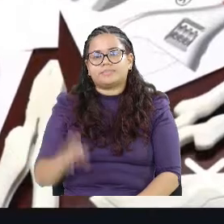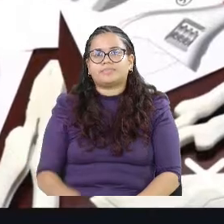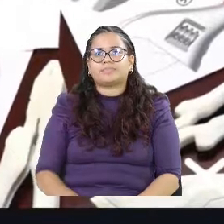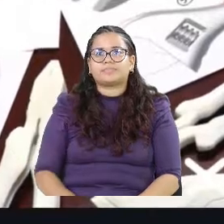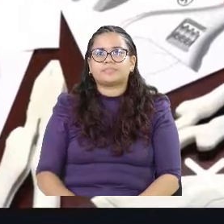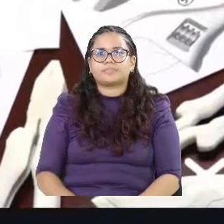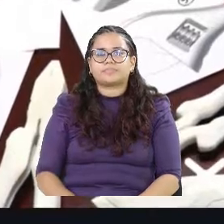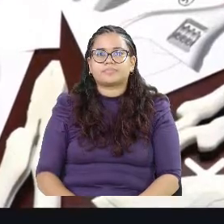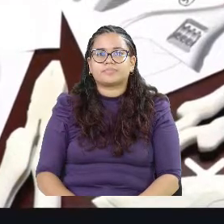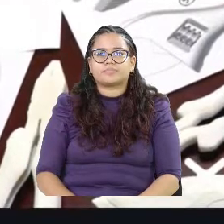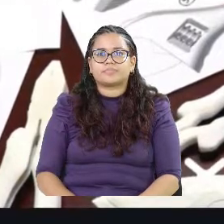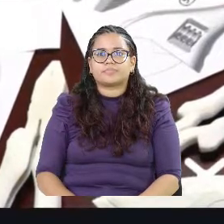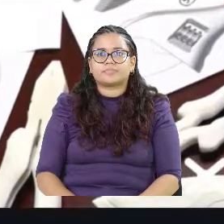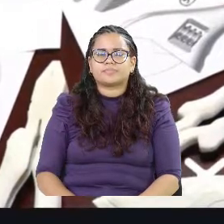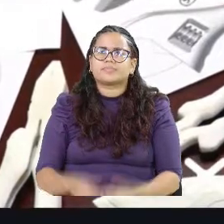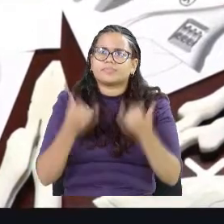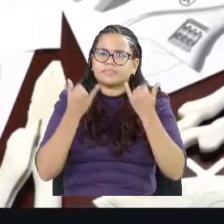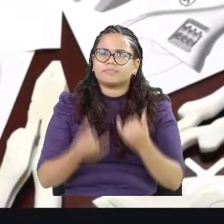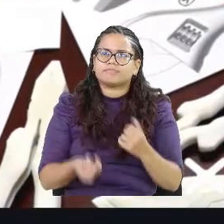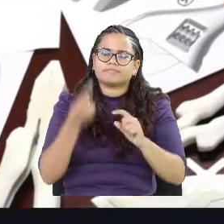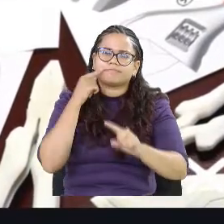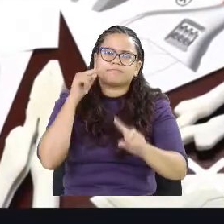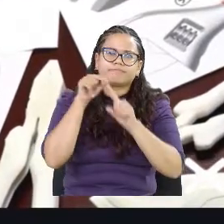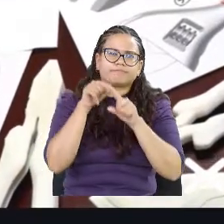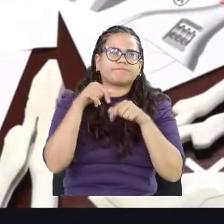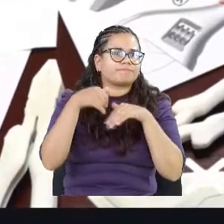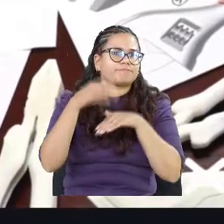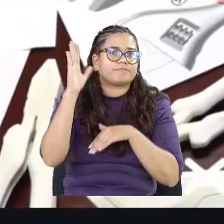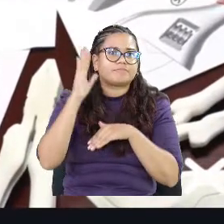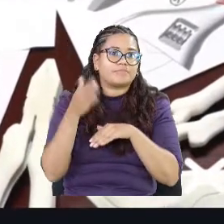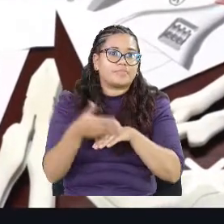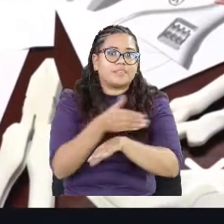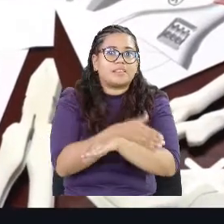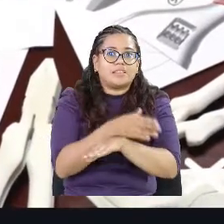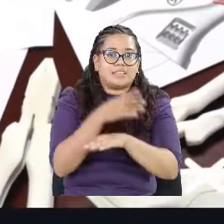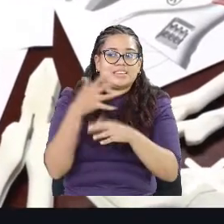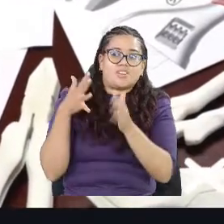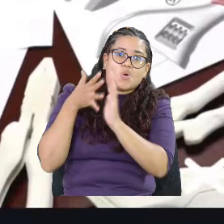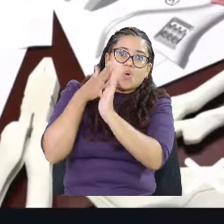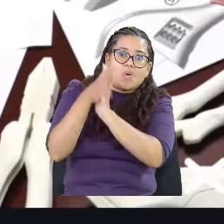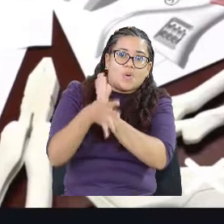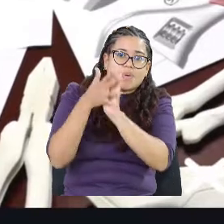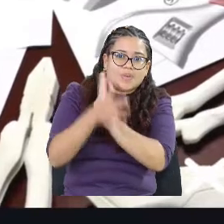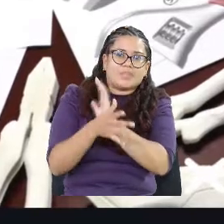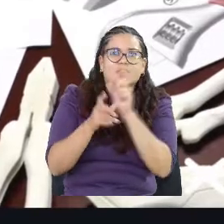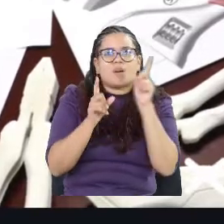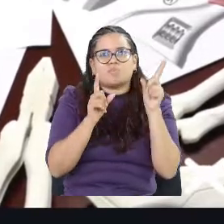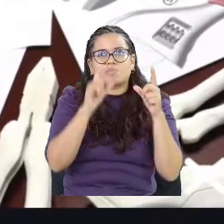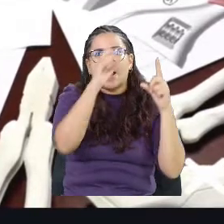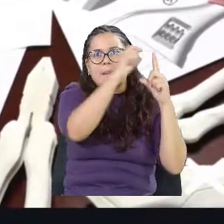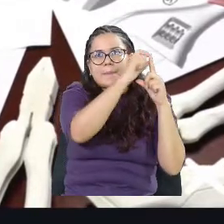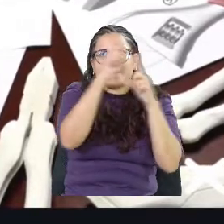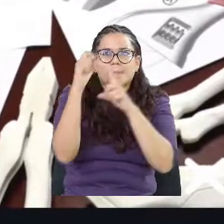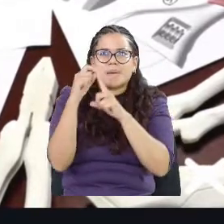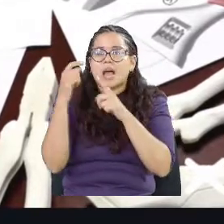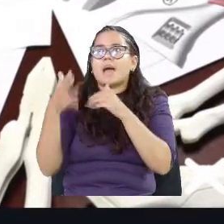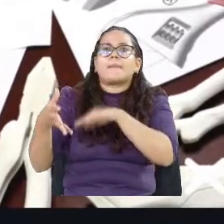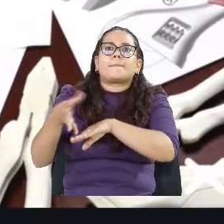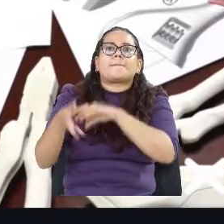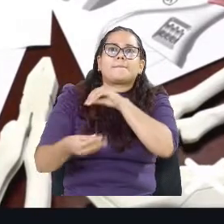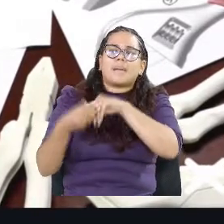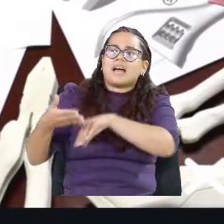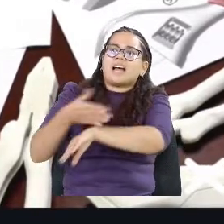Ahorita, una de las cosas que nos vamos a enfocar mucho y por eso di esa introducción de las diferentes compañías en las que he